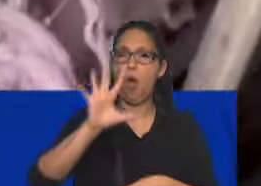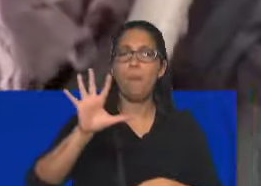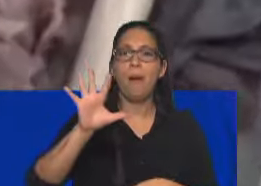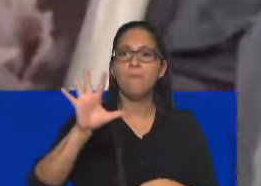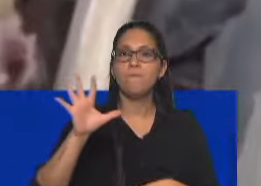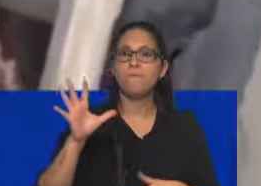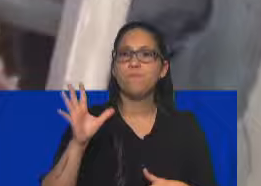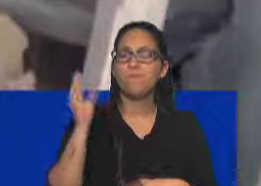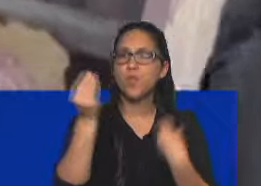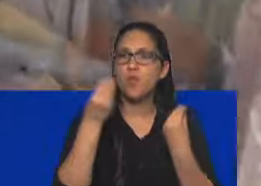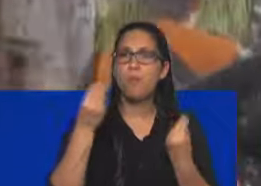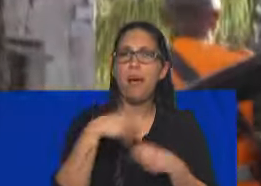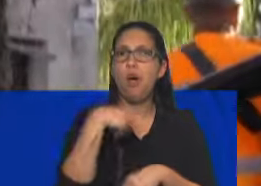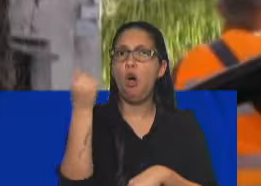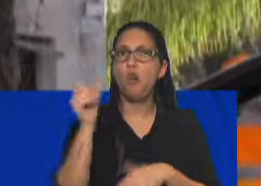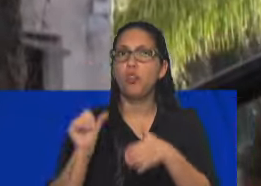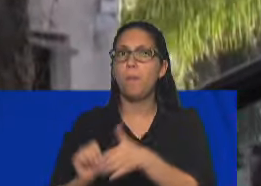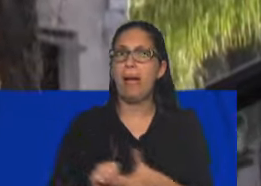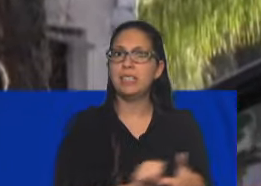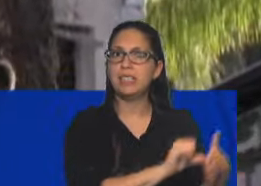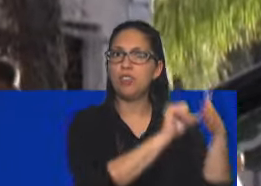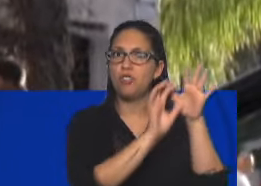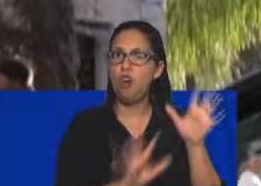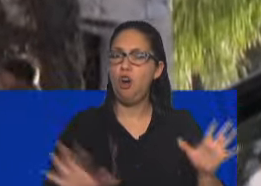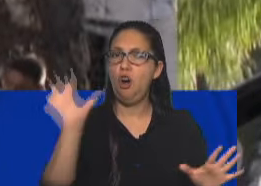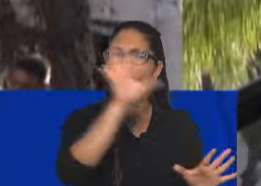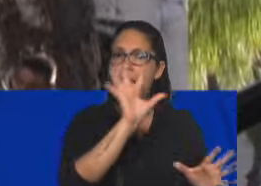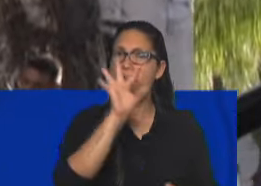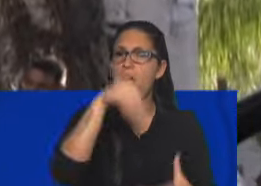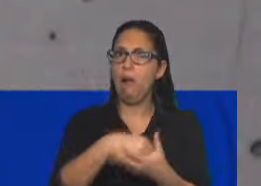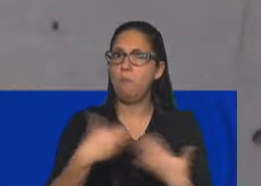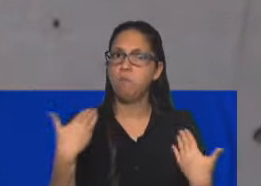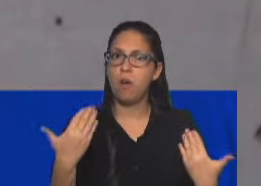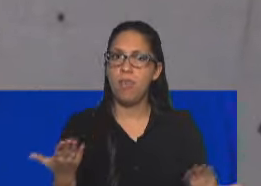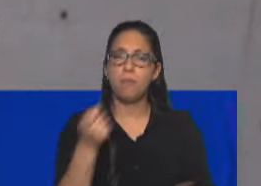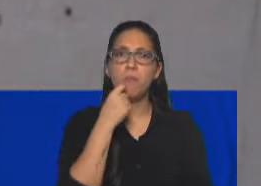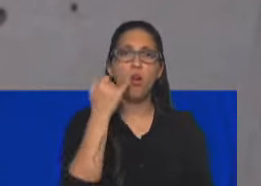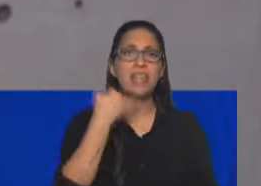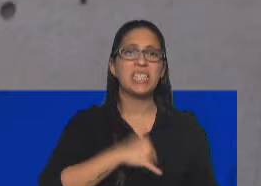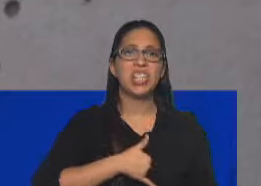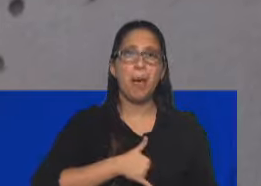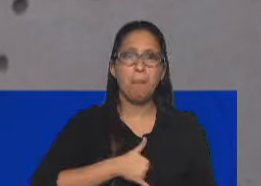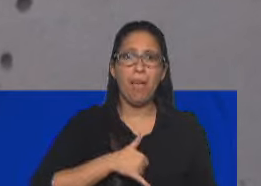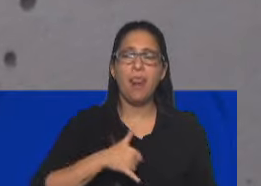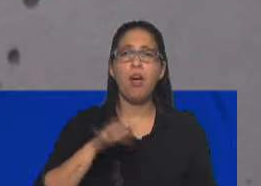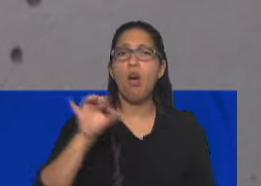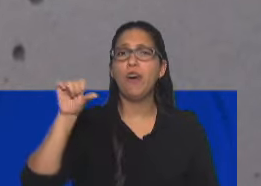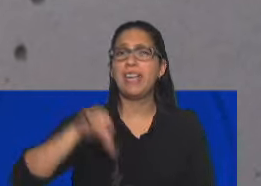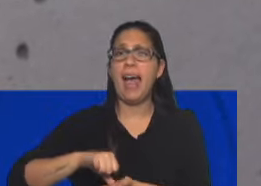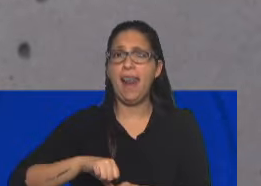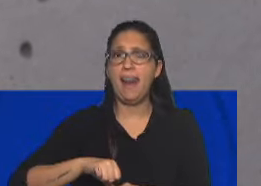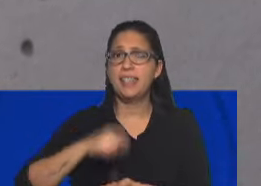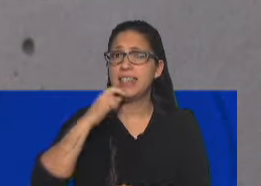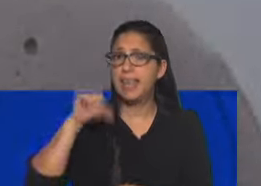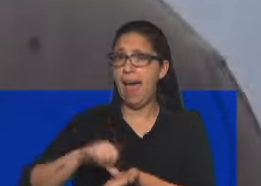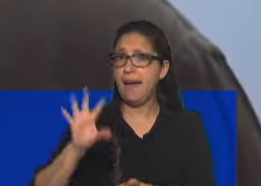que otros actores regionales puedan involucrarse, pensando sobre todo los hutíes en Yemen y particularmente Irán. Si Irán se